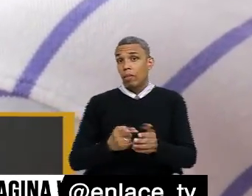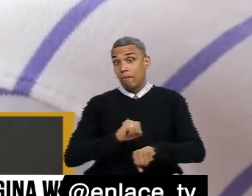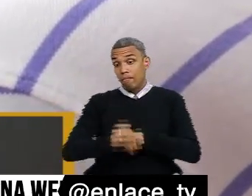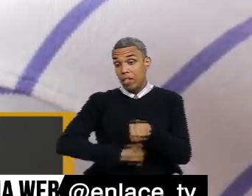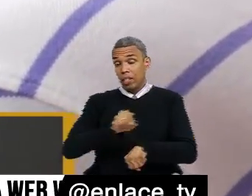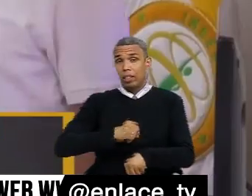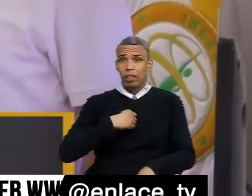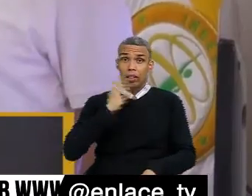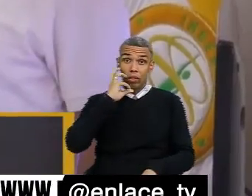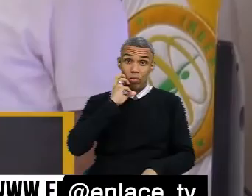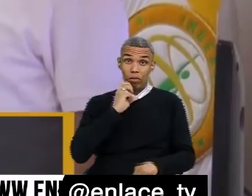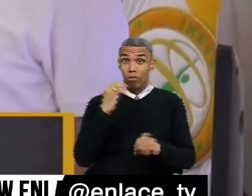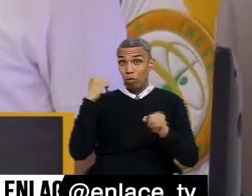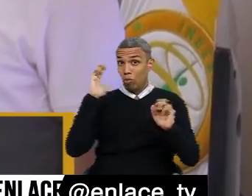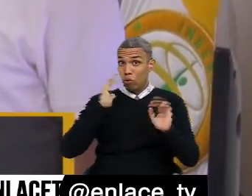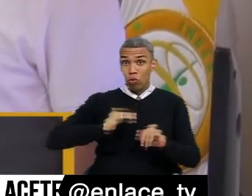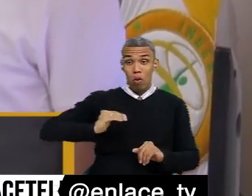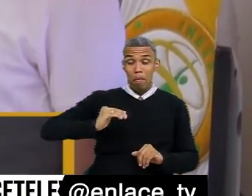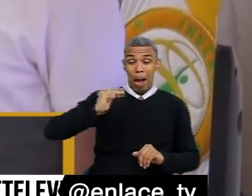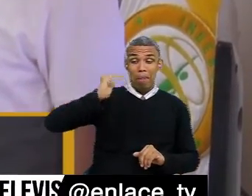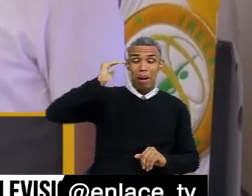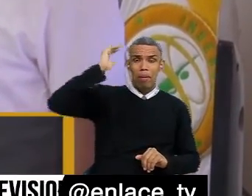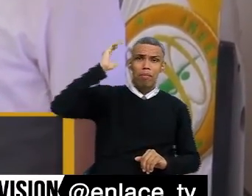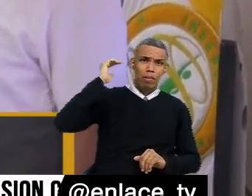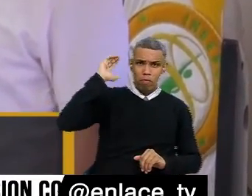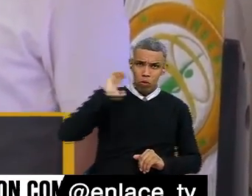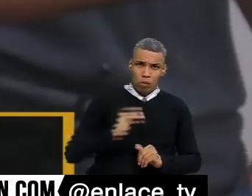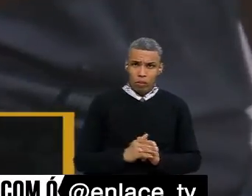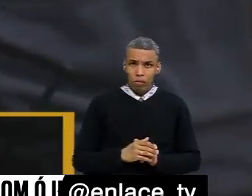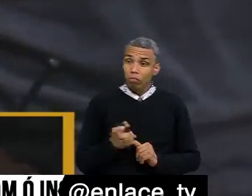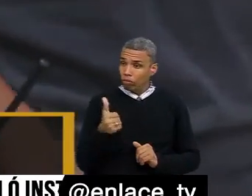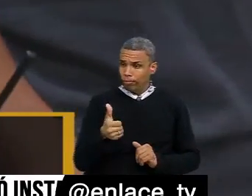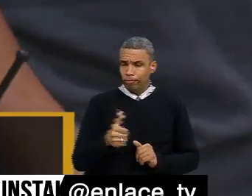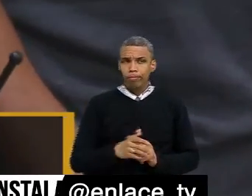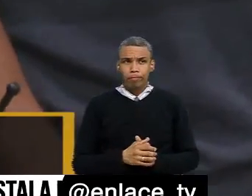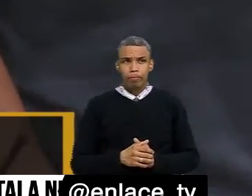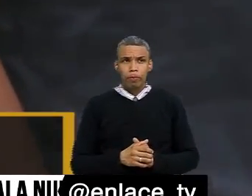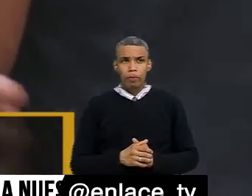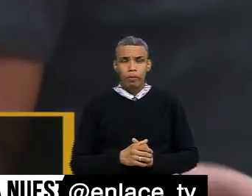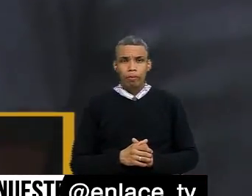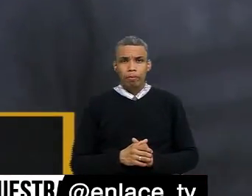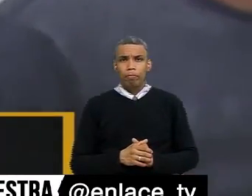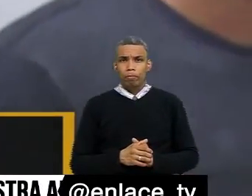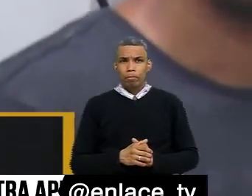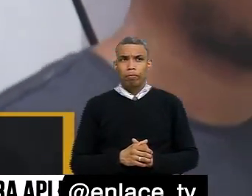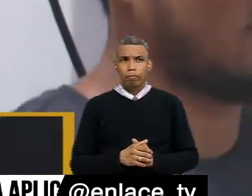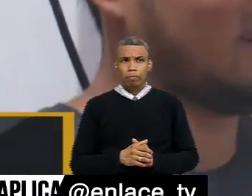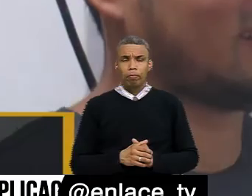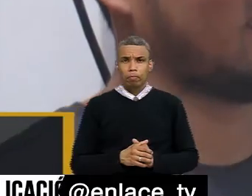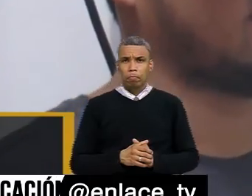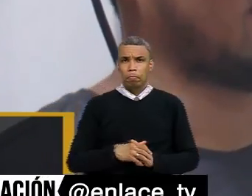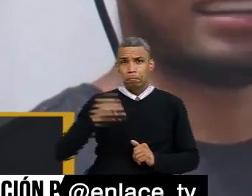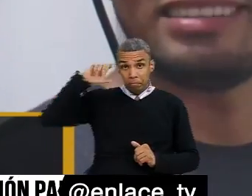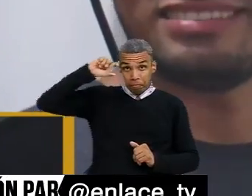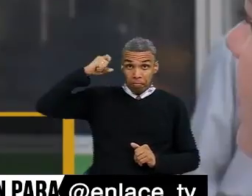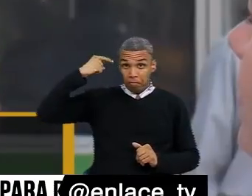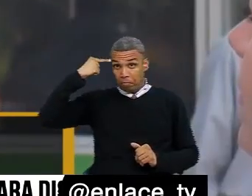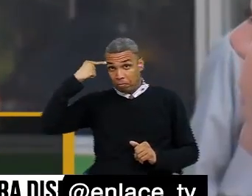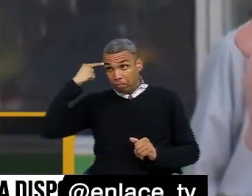Barranca Bermeja. Muy bueno que las autoridades locales se hayan inclinado, hayan girado la vista hacia nosotros los deportistas, los